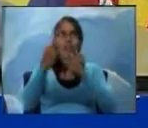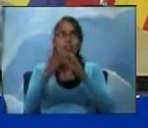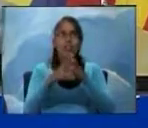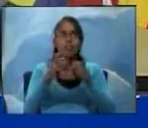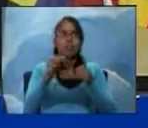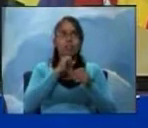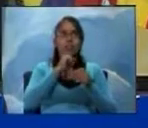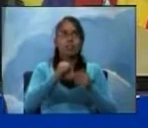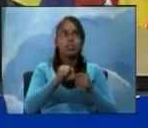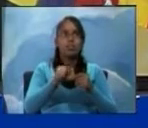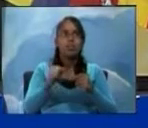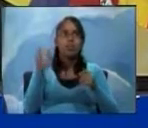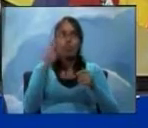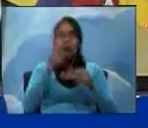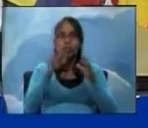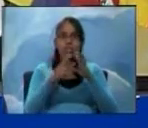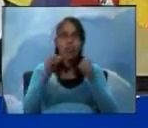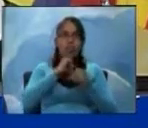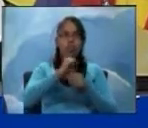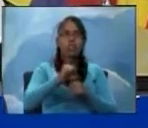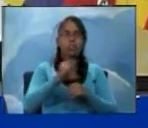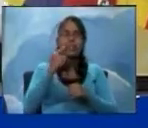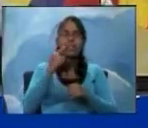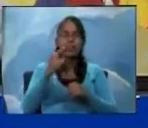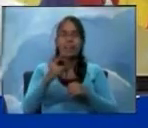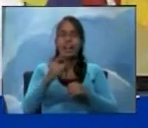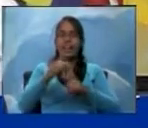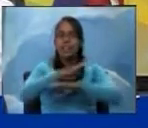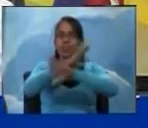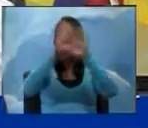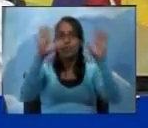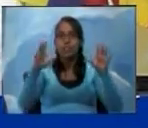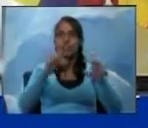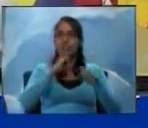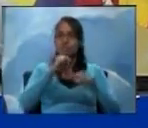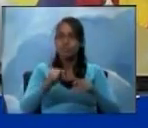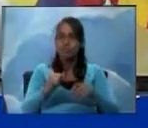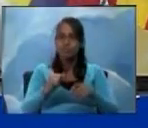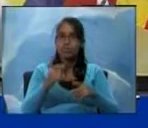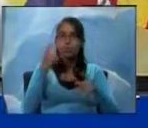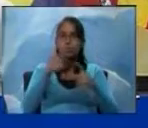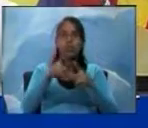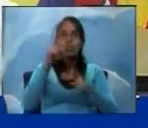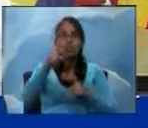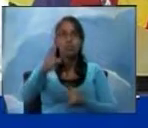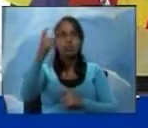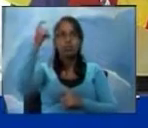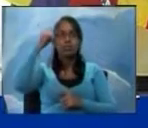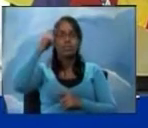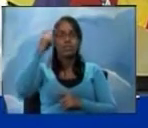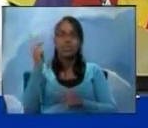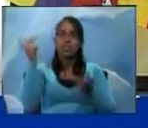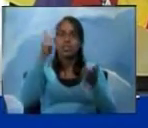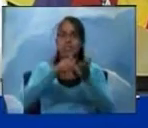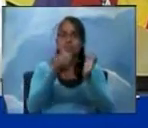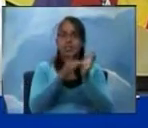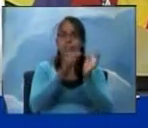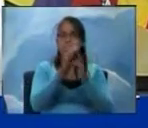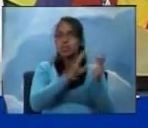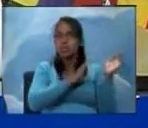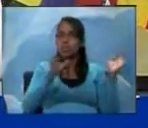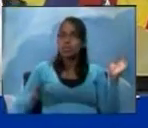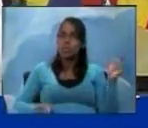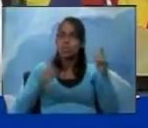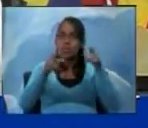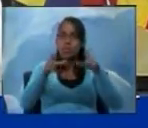hombre hediondo y con un pedazo de muerto debajo del brazo. Pero un día llegó Jesús a ese lugar